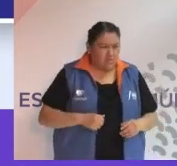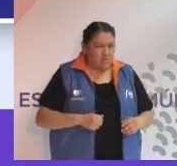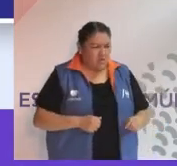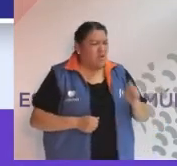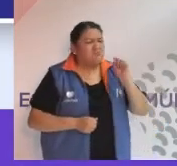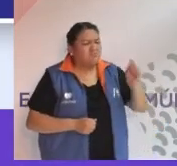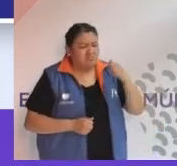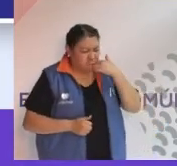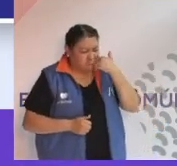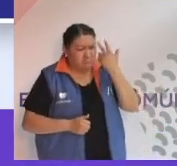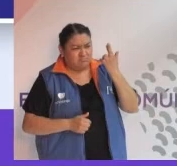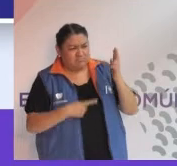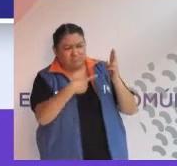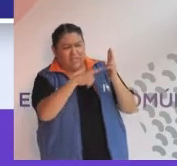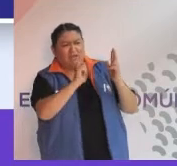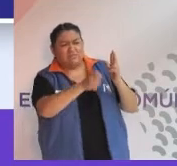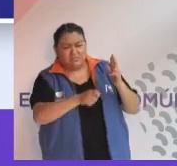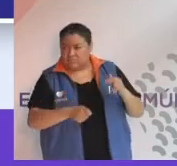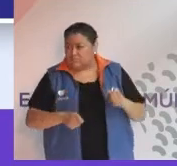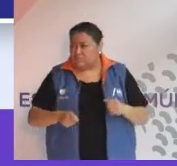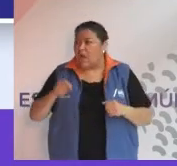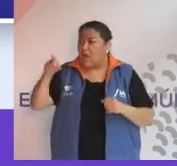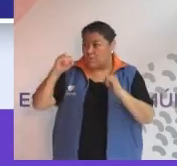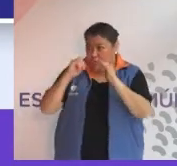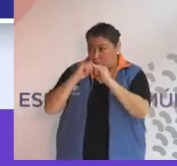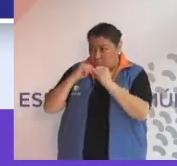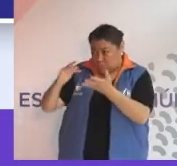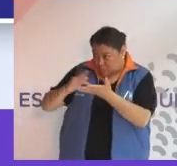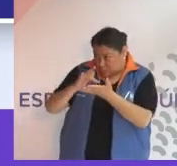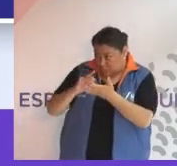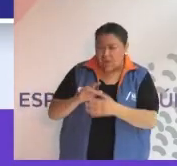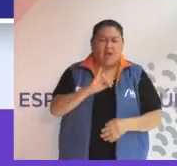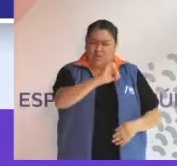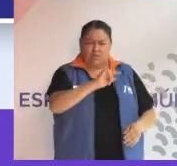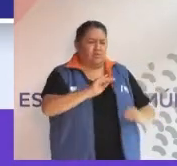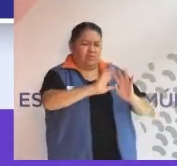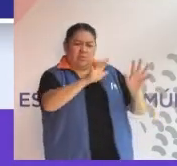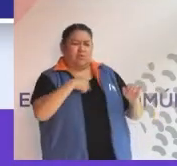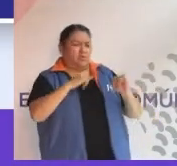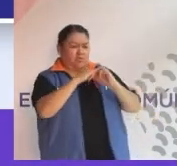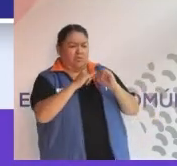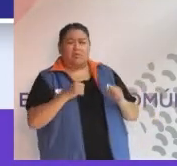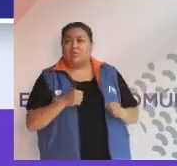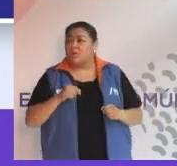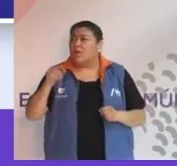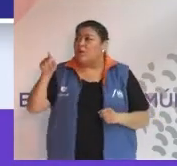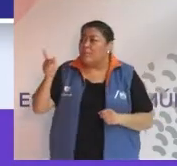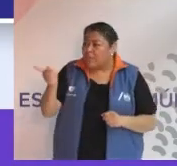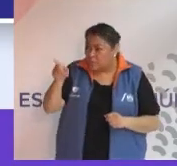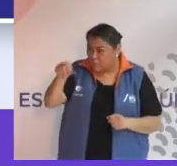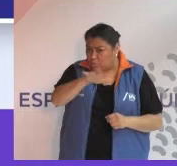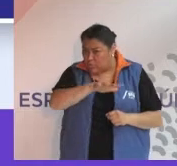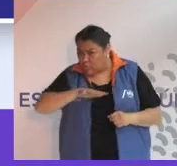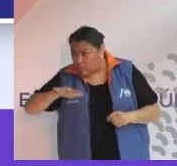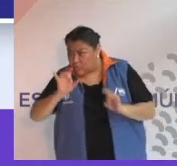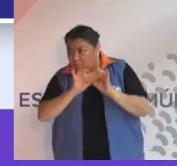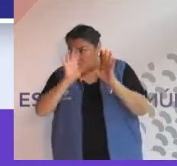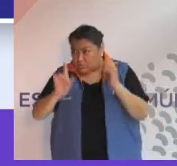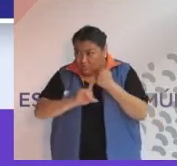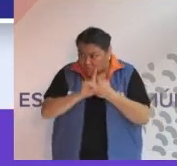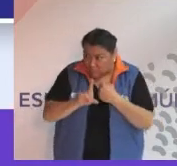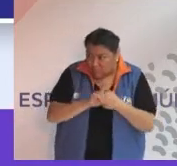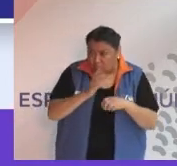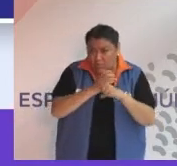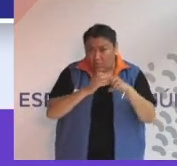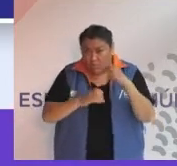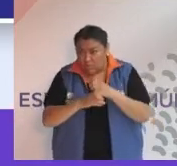es? No, yo no. Ah, ¿pero usted ayuda en su iglesia? No, eso sí. Oiga, ¿y en su comunidad usted ayuda ahí para meter